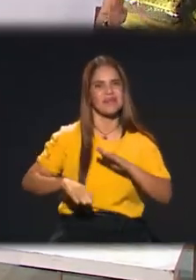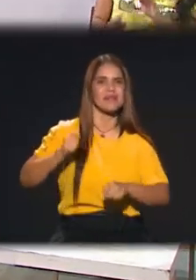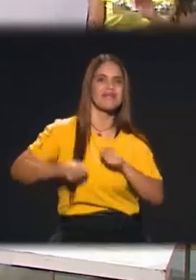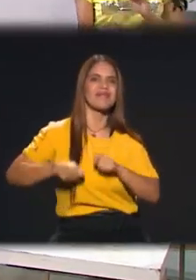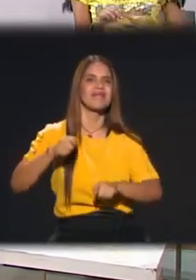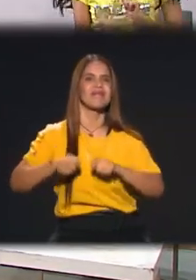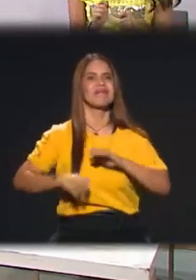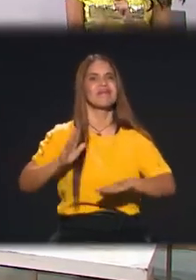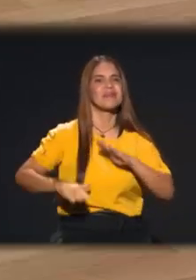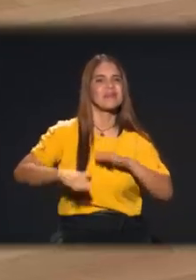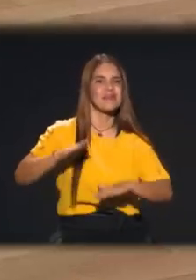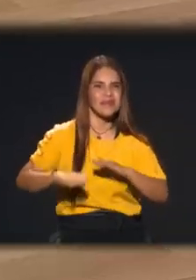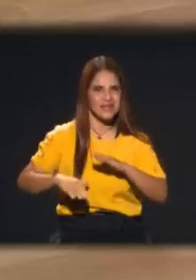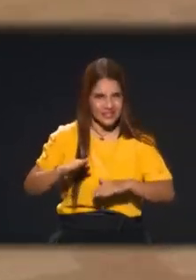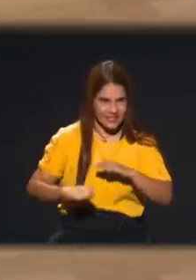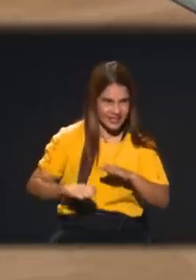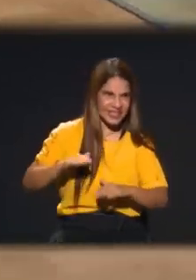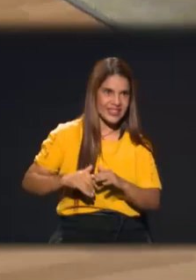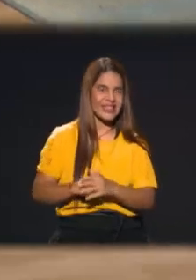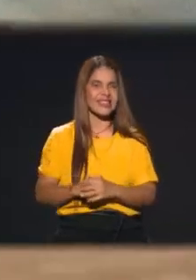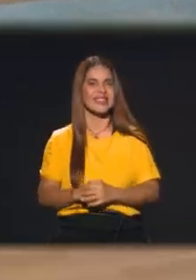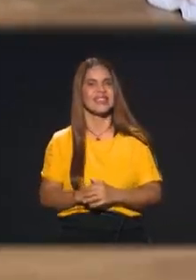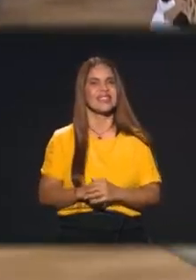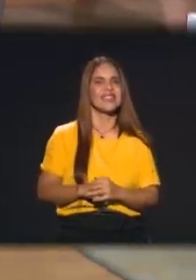Fruco, dale al timbal.